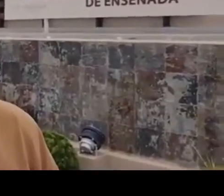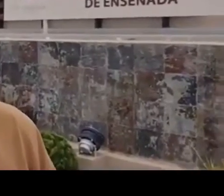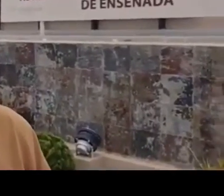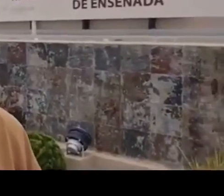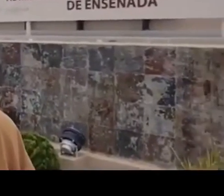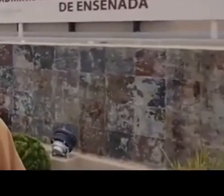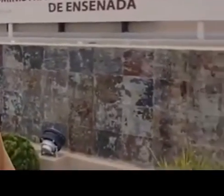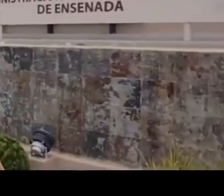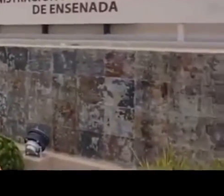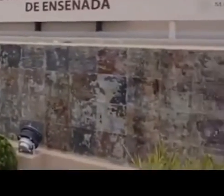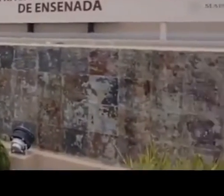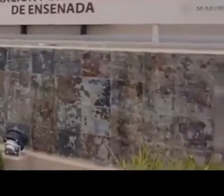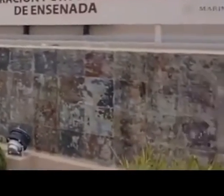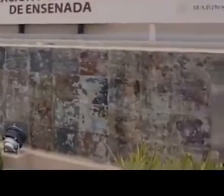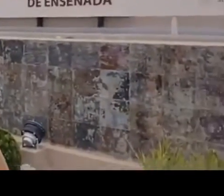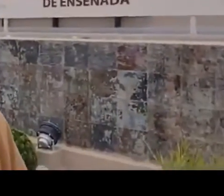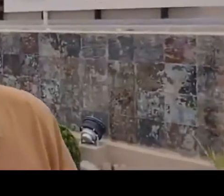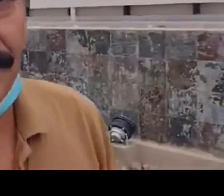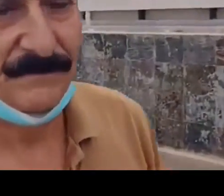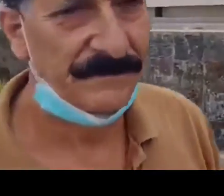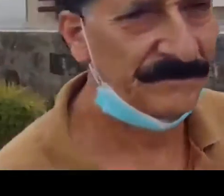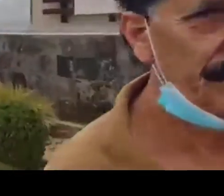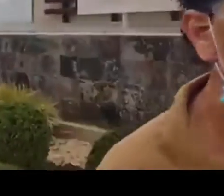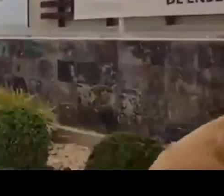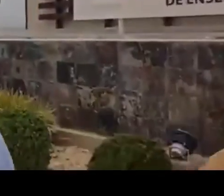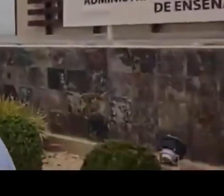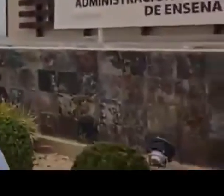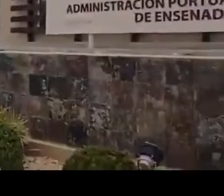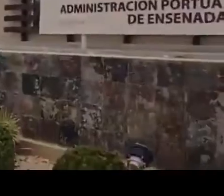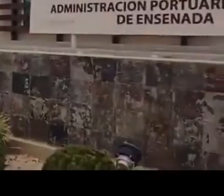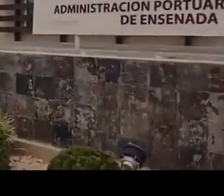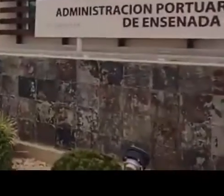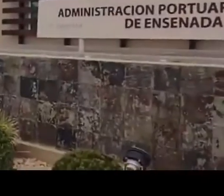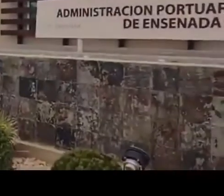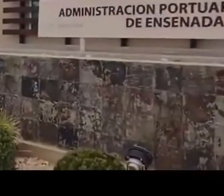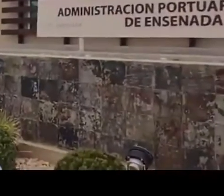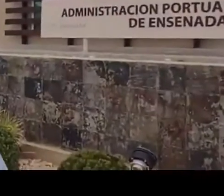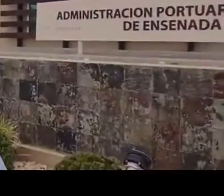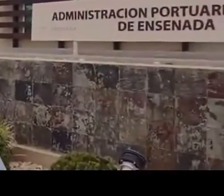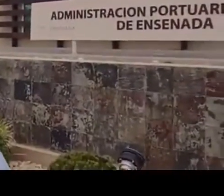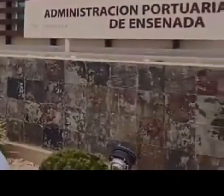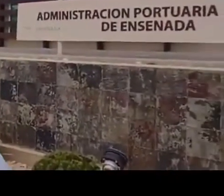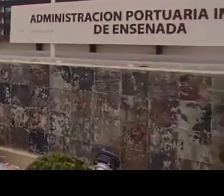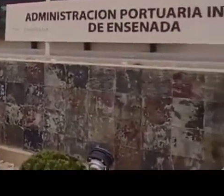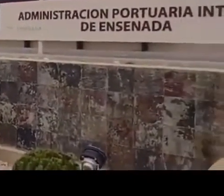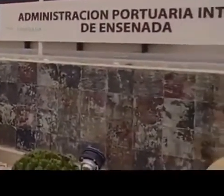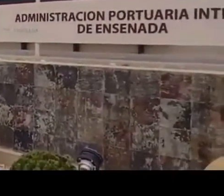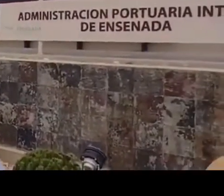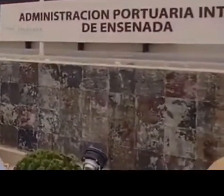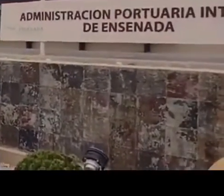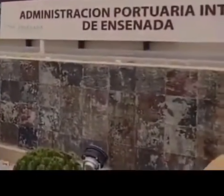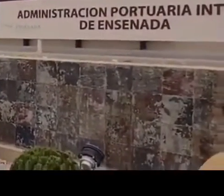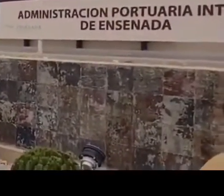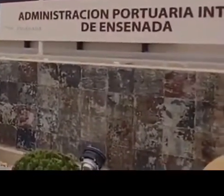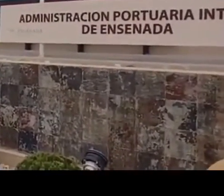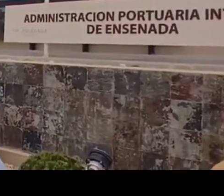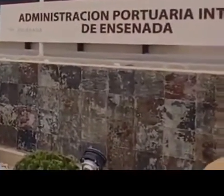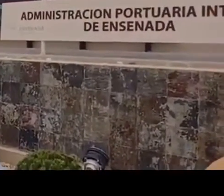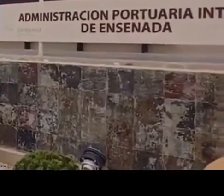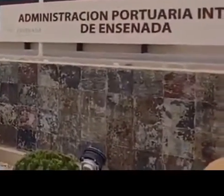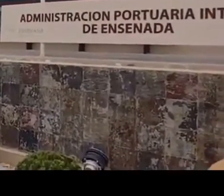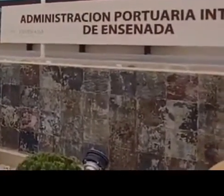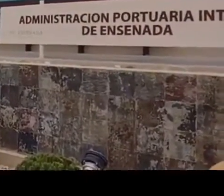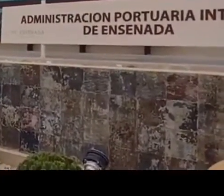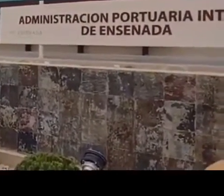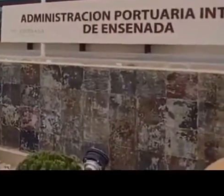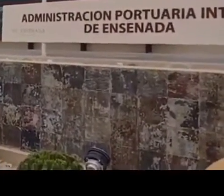Campoy Moreno, de la Unión de Pescadores. El caballero. Hola, ¿qué tal? Yo soy Raúl Celaya y yo soy tipo administrativo. Estoy apoyando